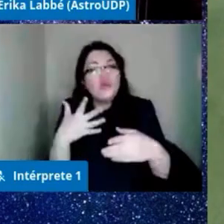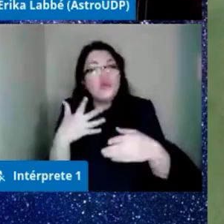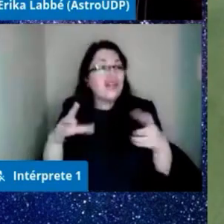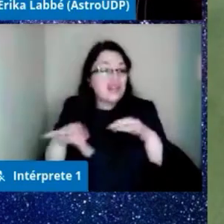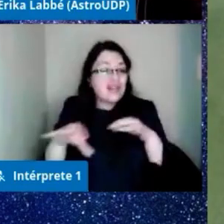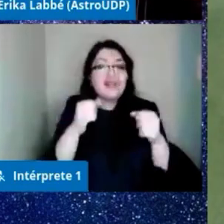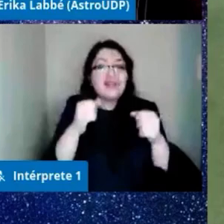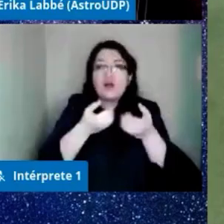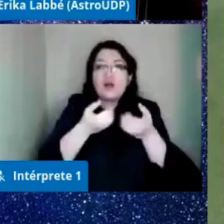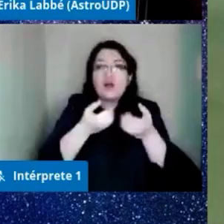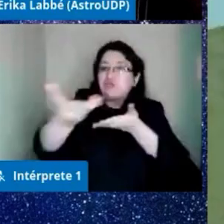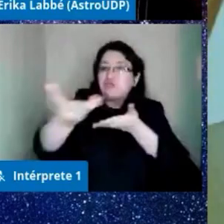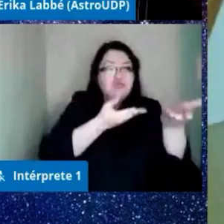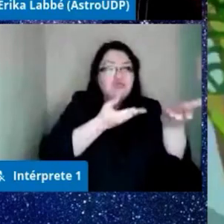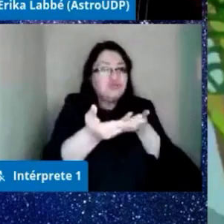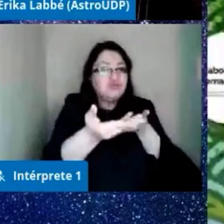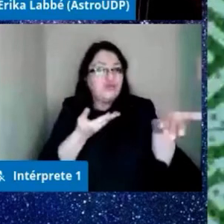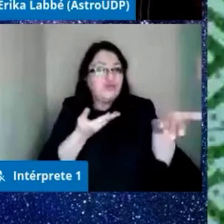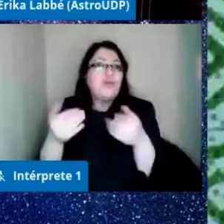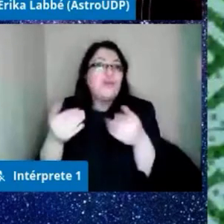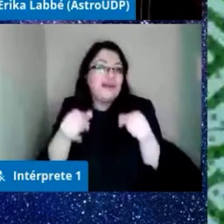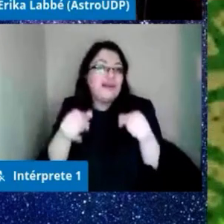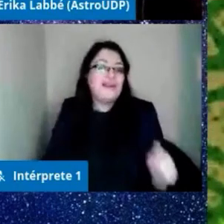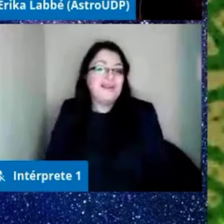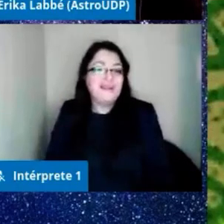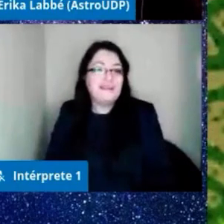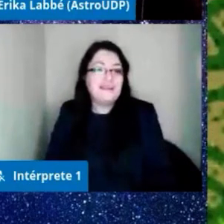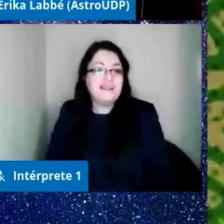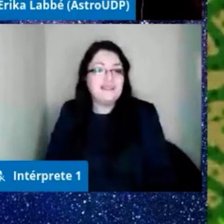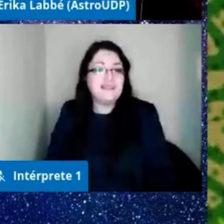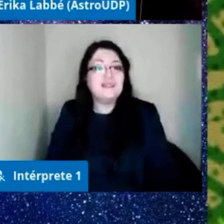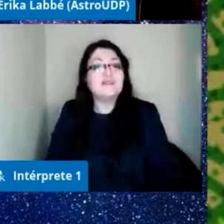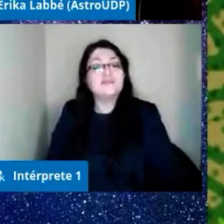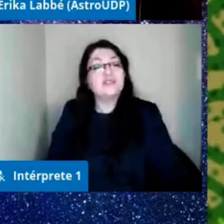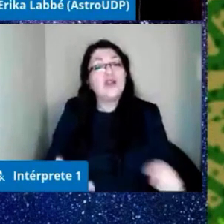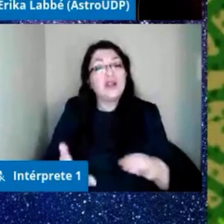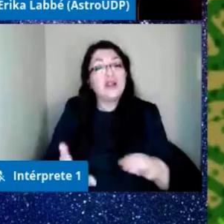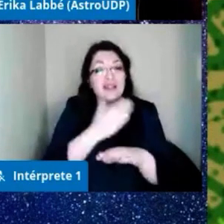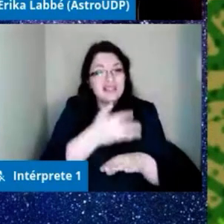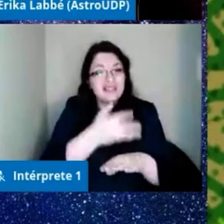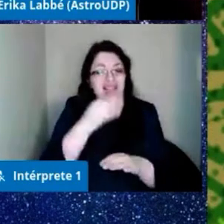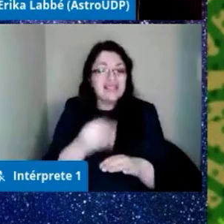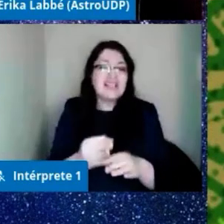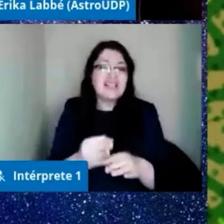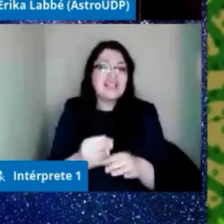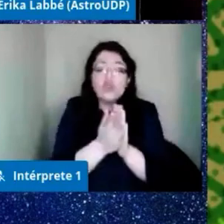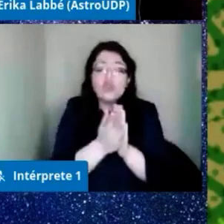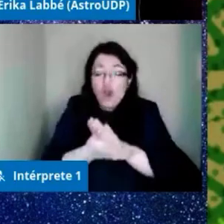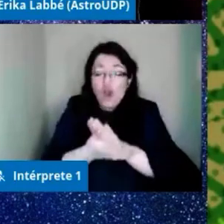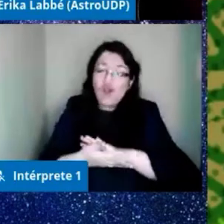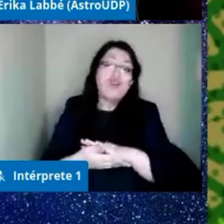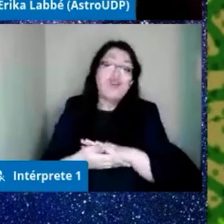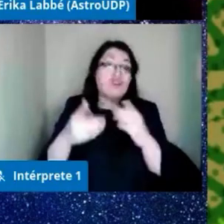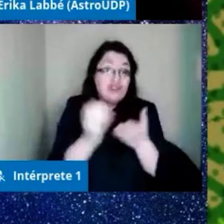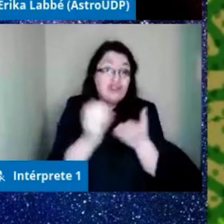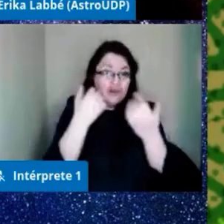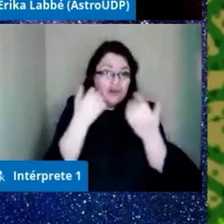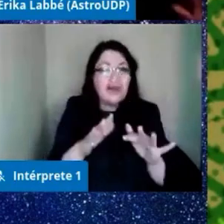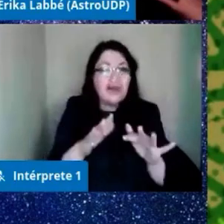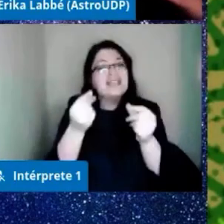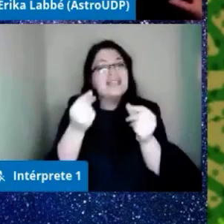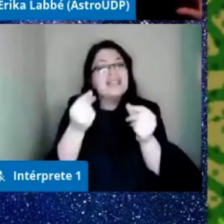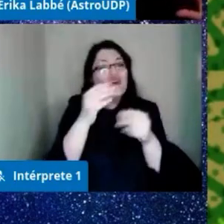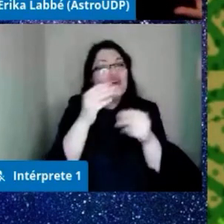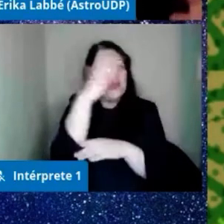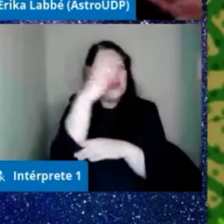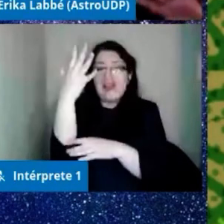nivel. Y como les digo, es una rama más de todo lo que se ha logrado. Ahora, lo